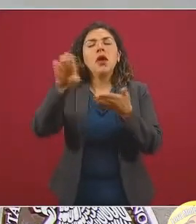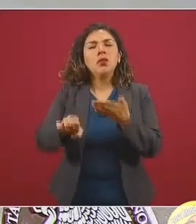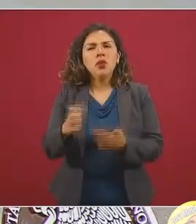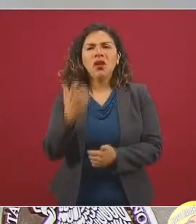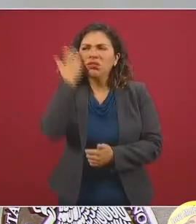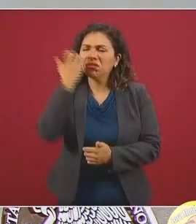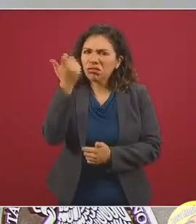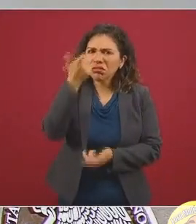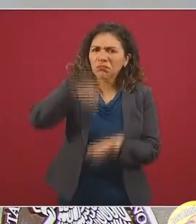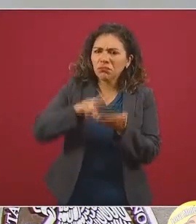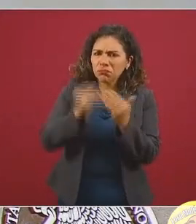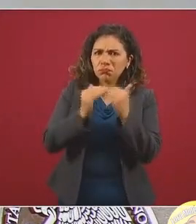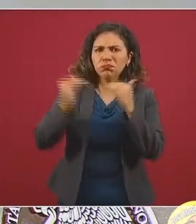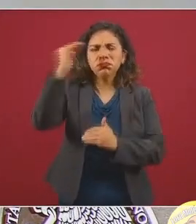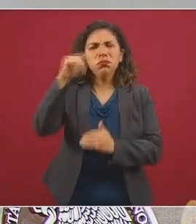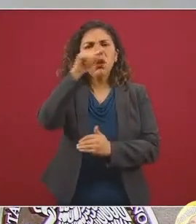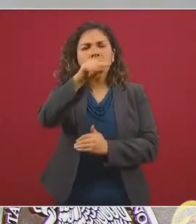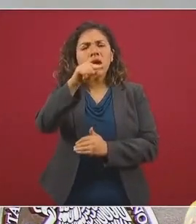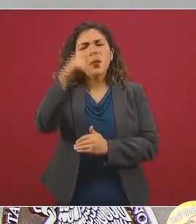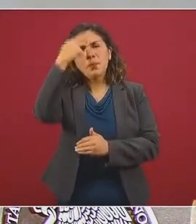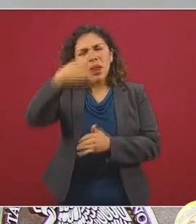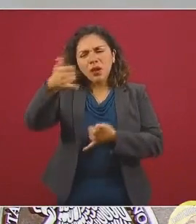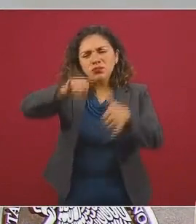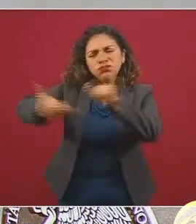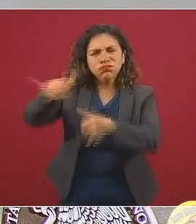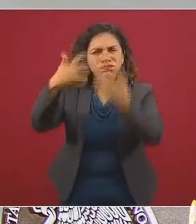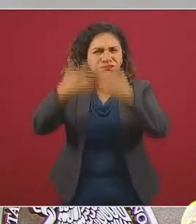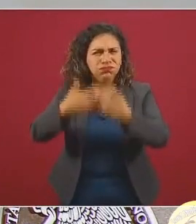sobreprecio en la planta de fertilizante,